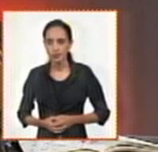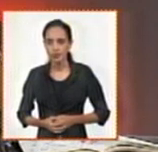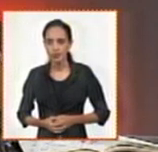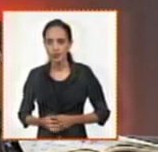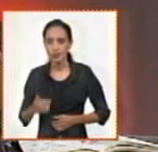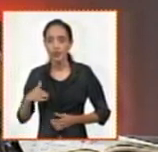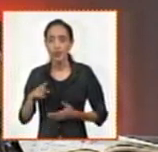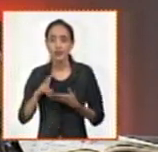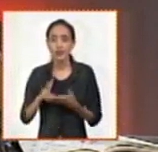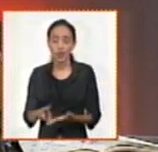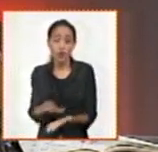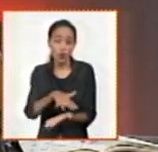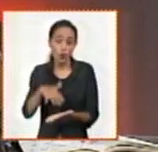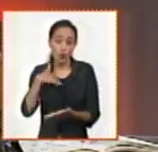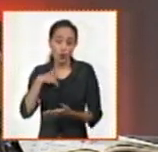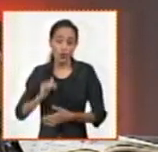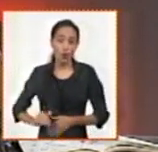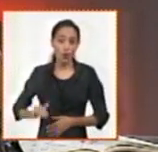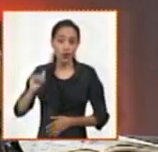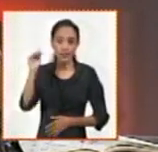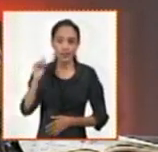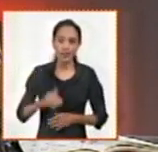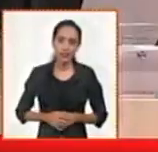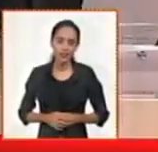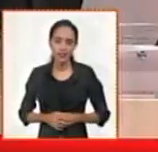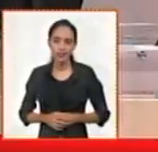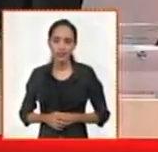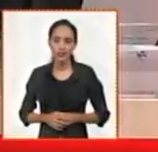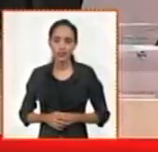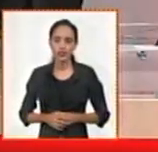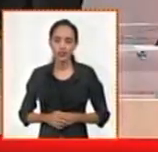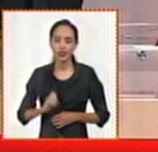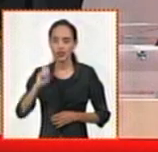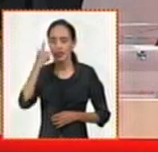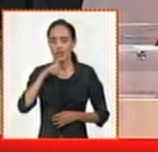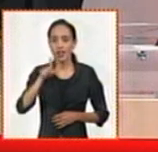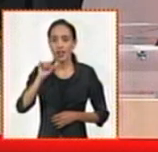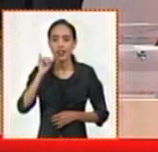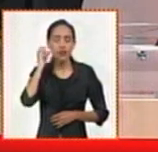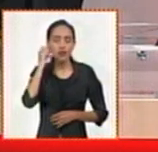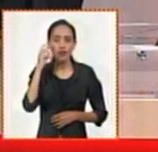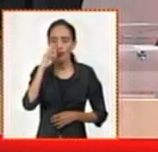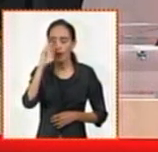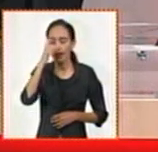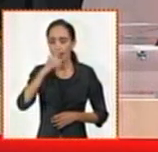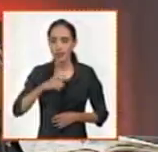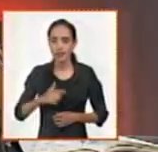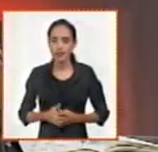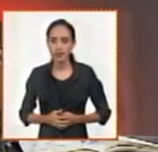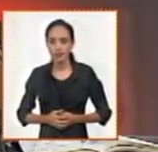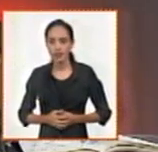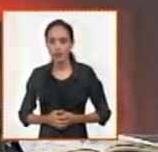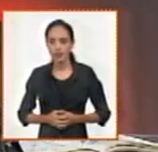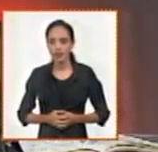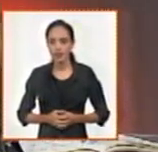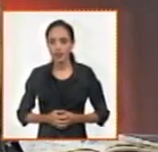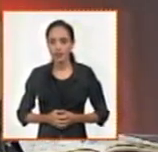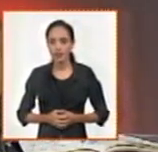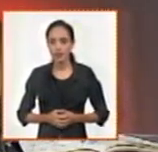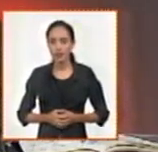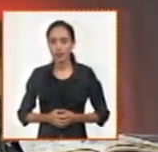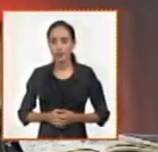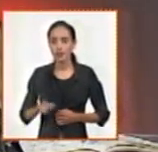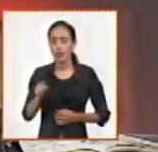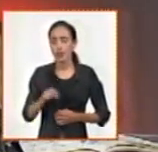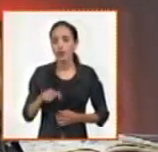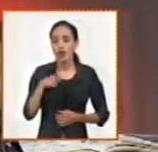donde crecí, y ya... Oakland, California. Oakland, sí. En bajo cada puente, ahora hay una